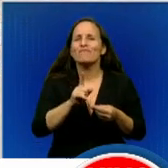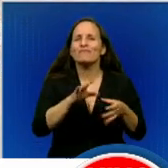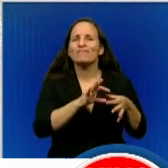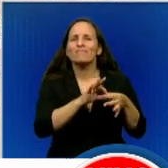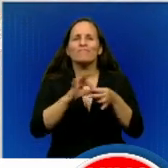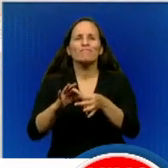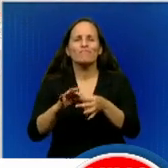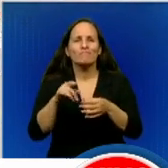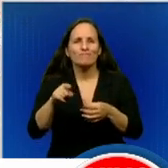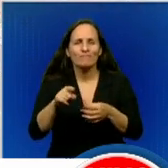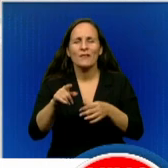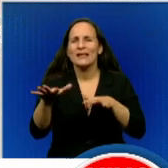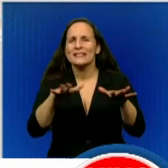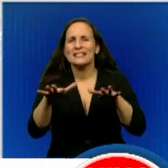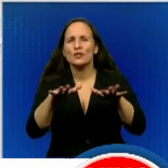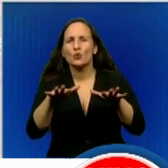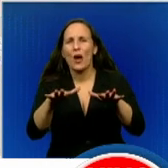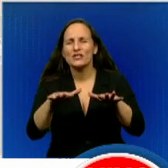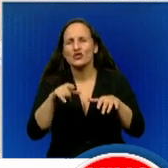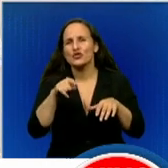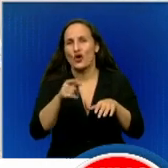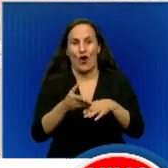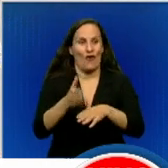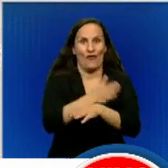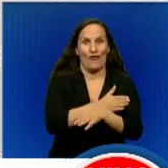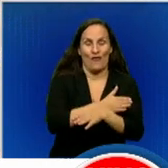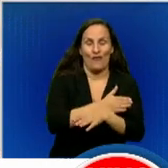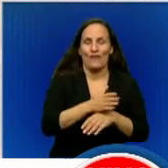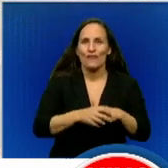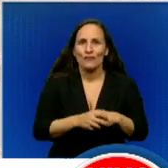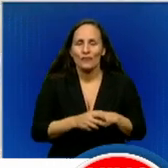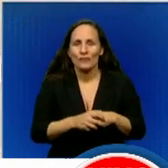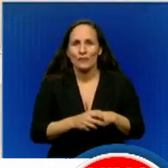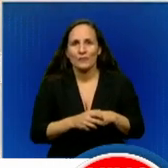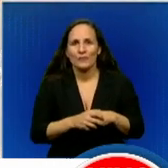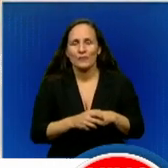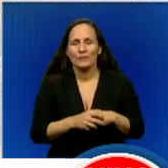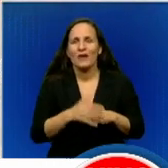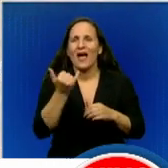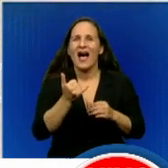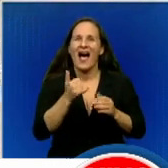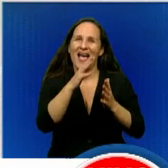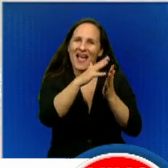la misma situación este preexistente y en sus consideraciones